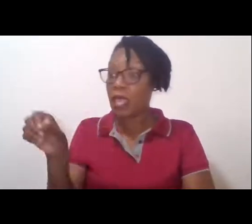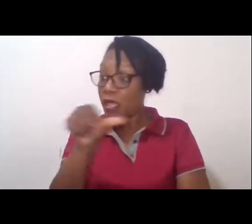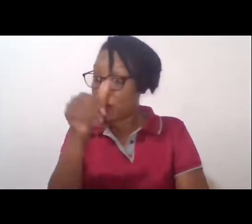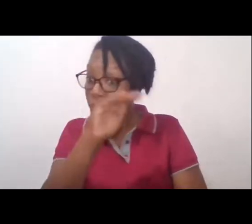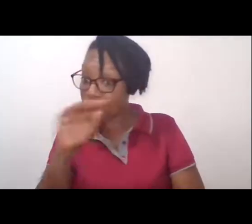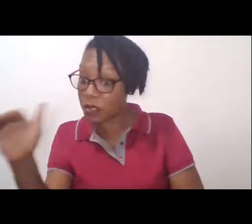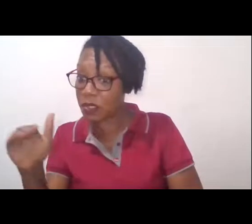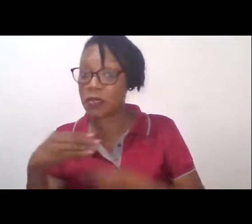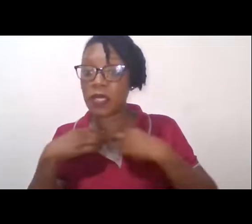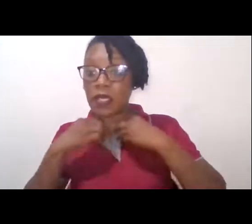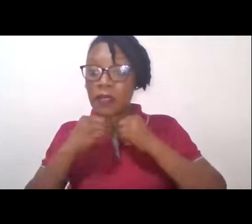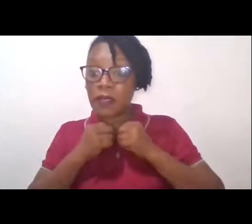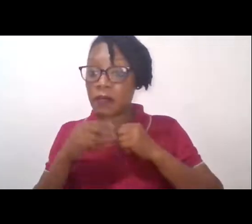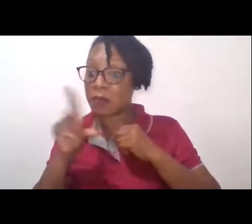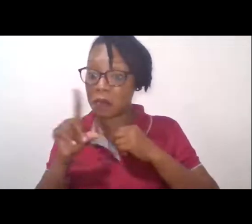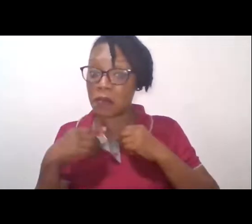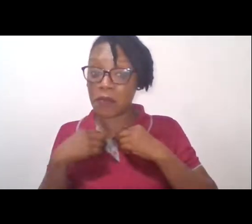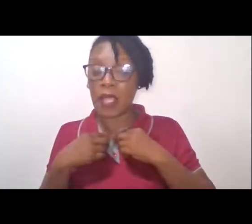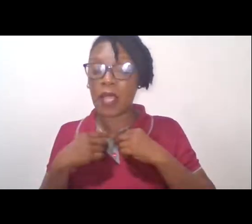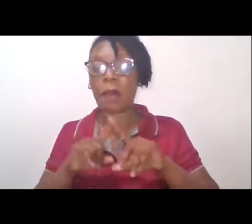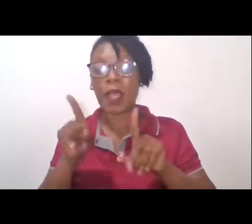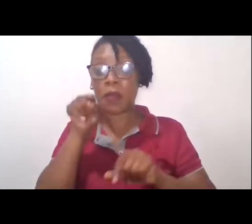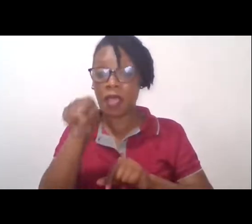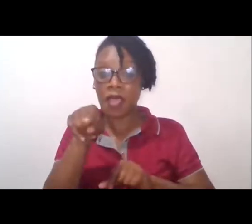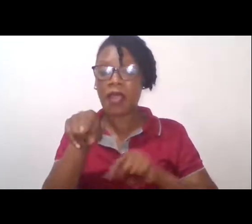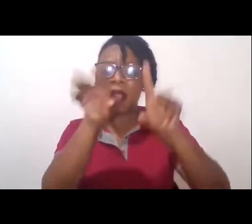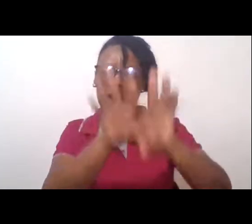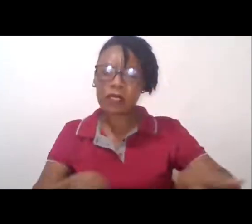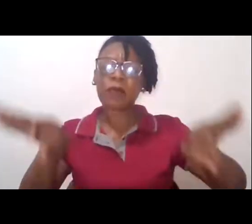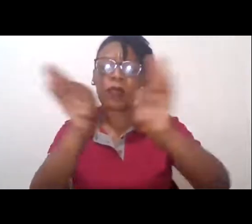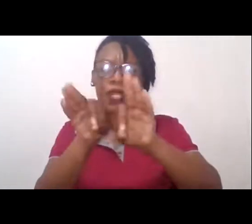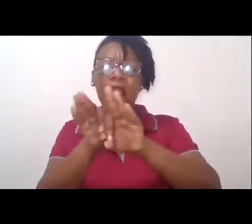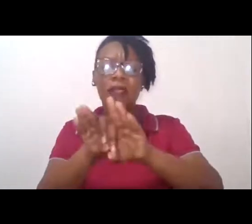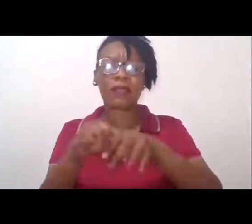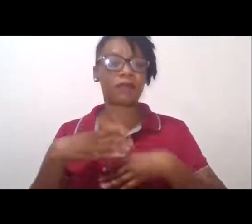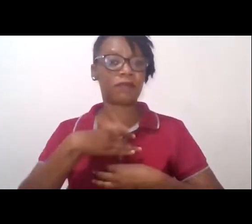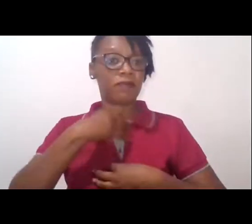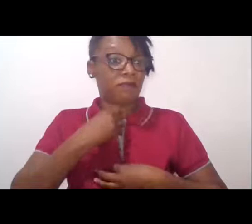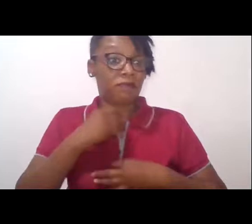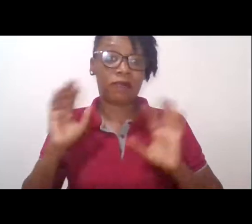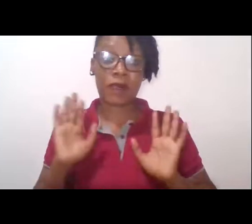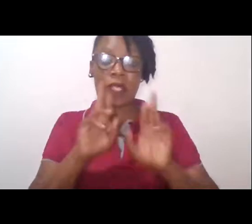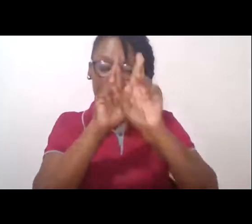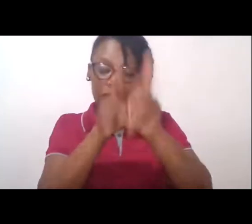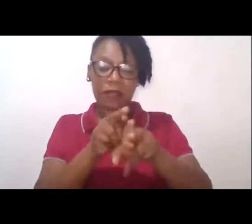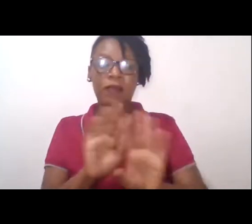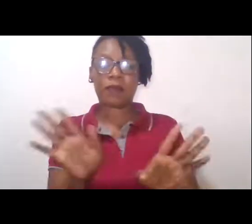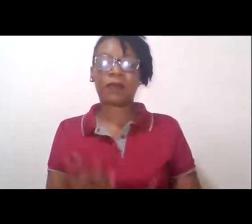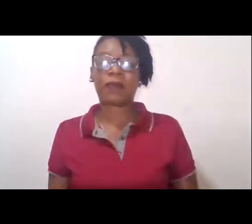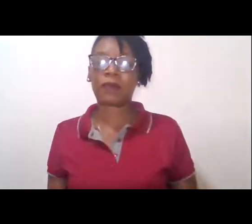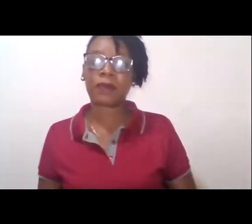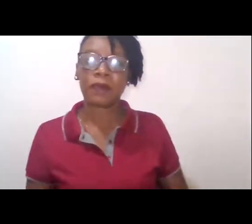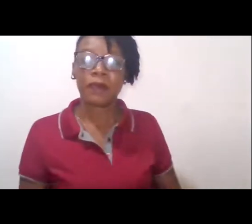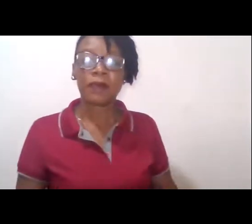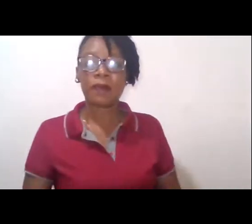primer botón no lo tienen cerrado. Bueno, para él es importante cerrar ese botón y tenemos que respetarlo.